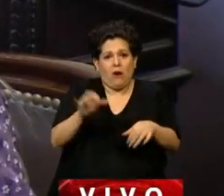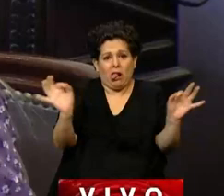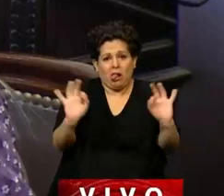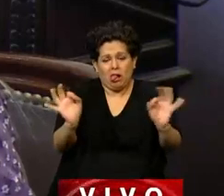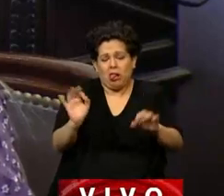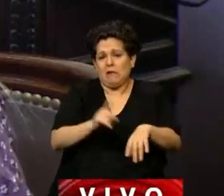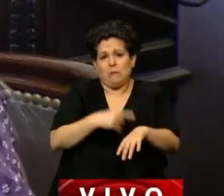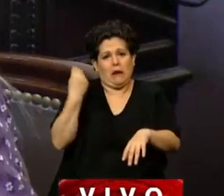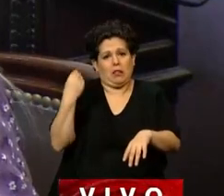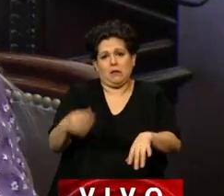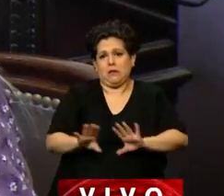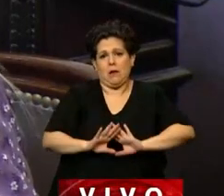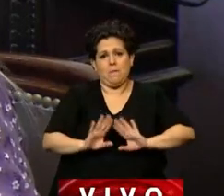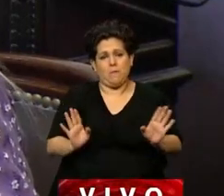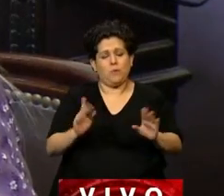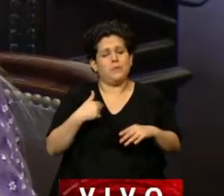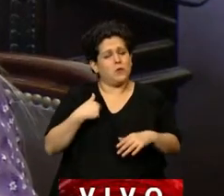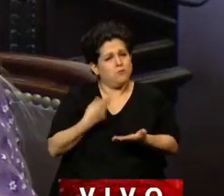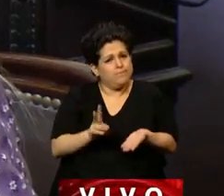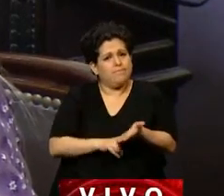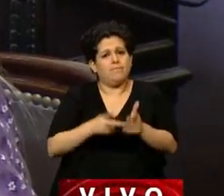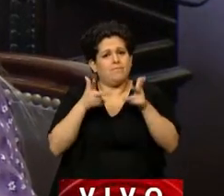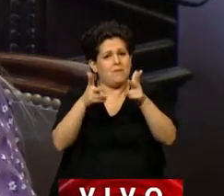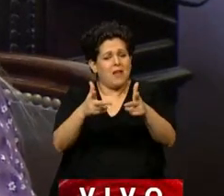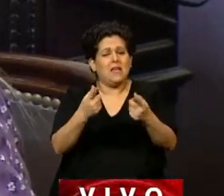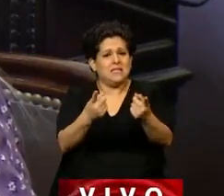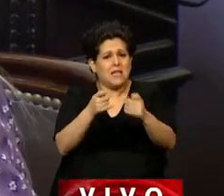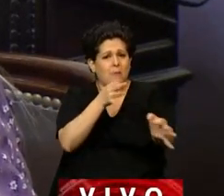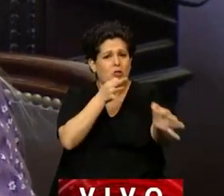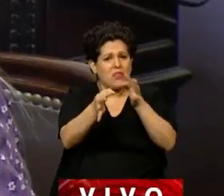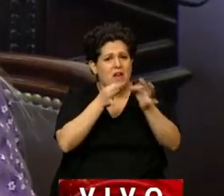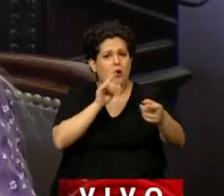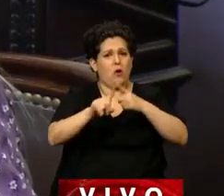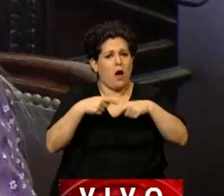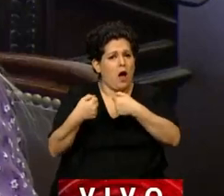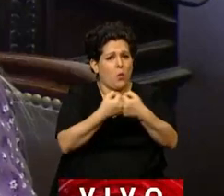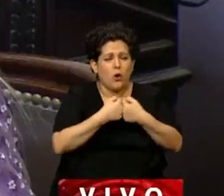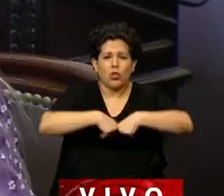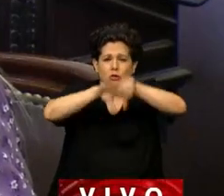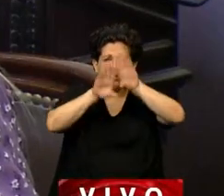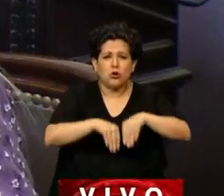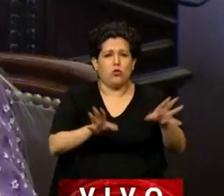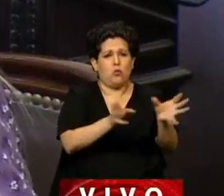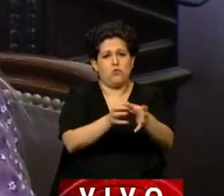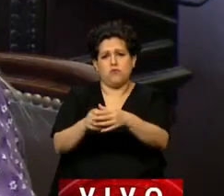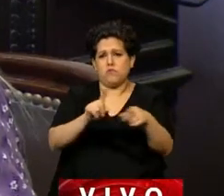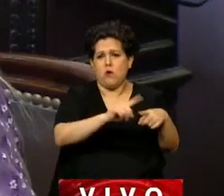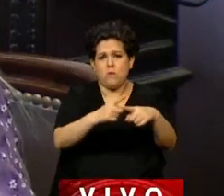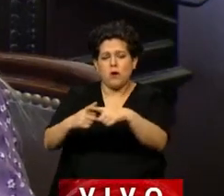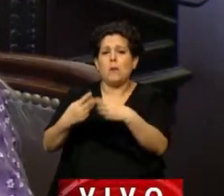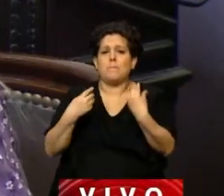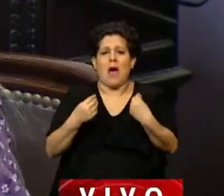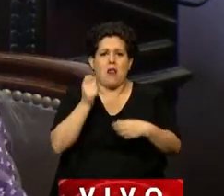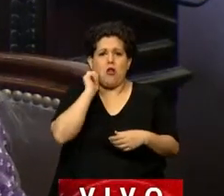y la oportunidad para hacerlo. Insistimos en la necesidad del diálogo y del consenso entre todas las fuerzas políticas para que esto